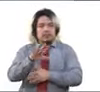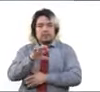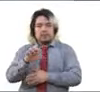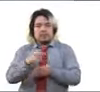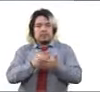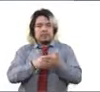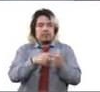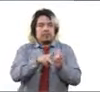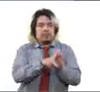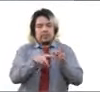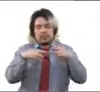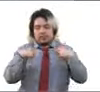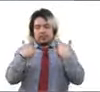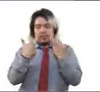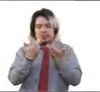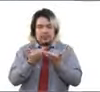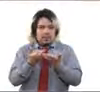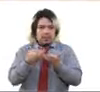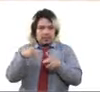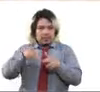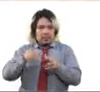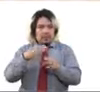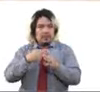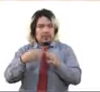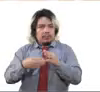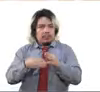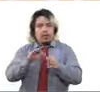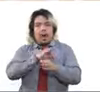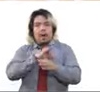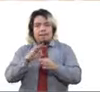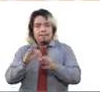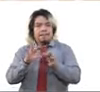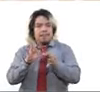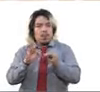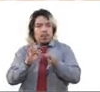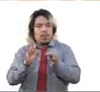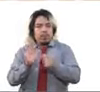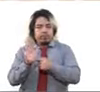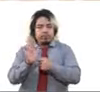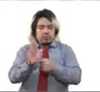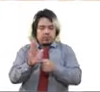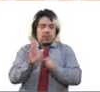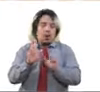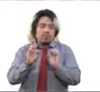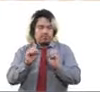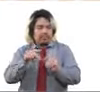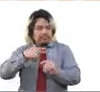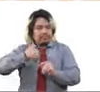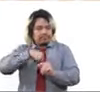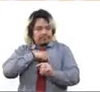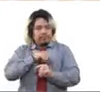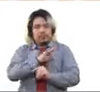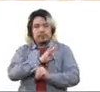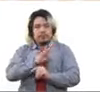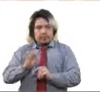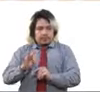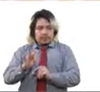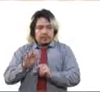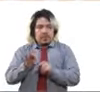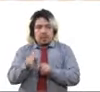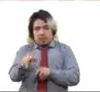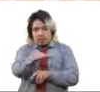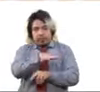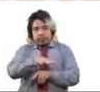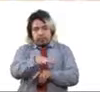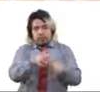de profesores de asignatura que puedan efectivamente, más bien que nosotros podamos efectivamente